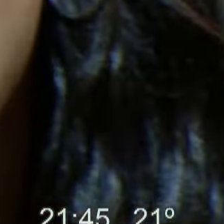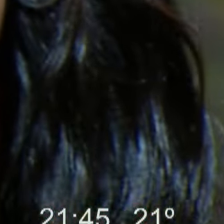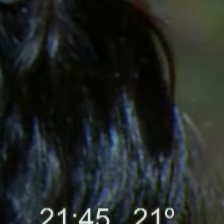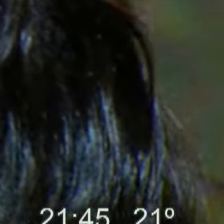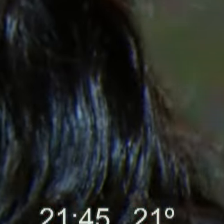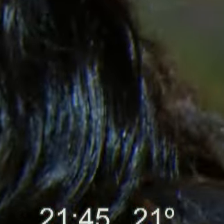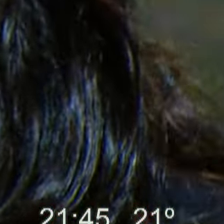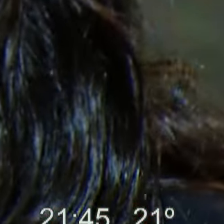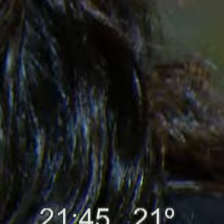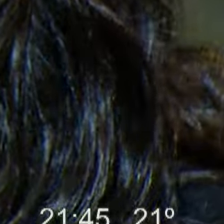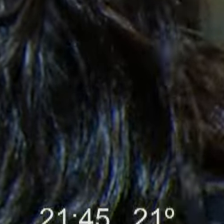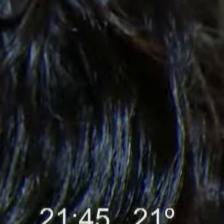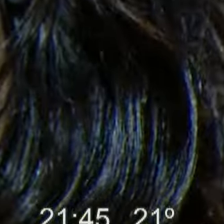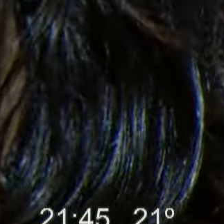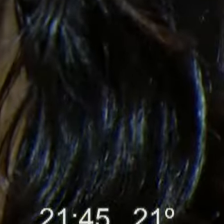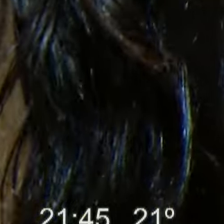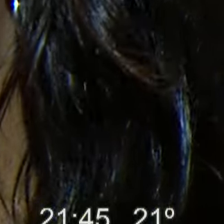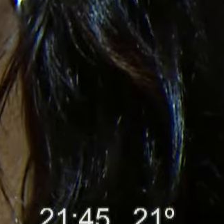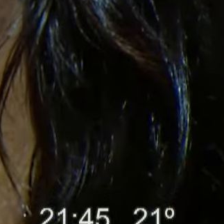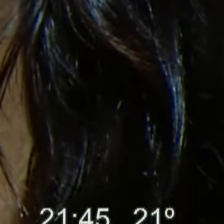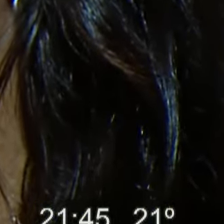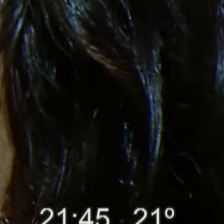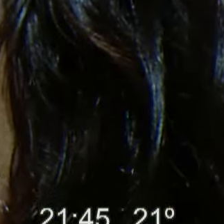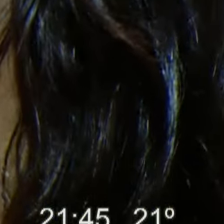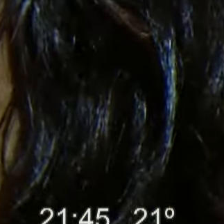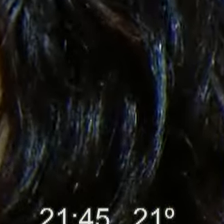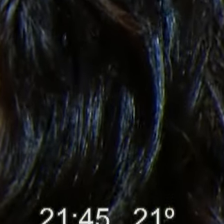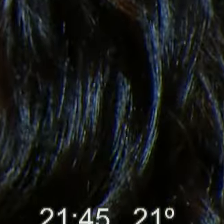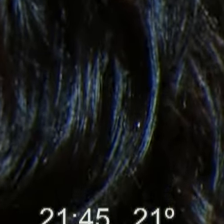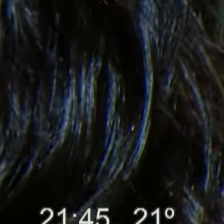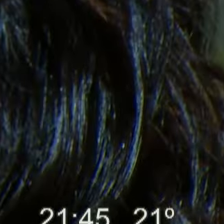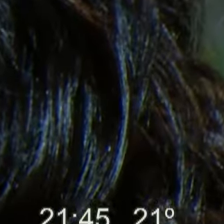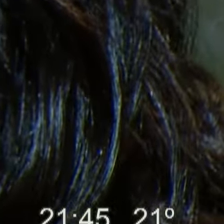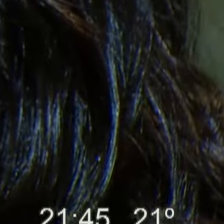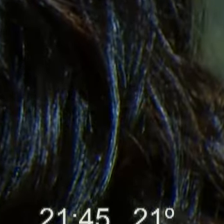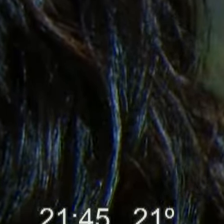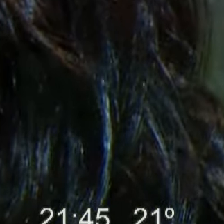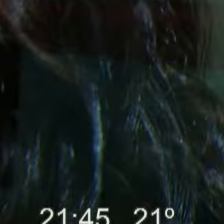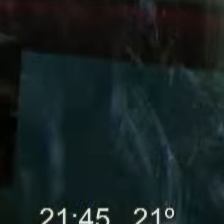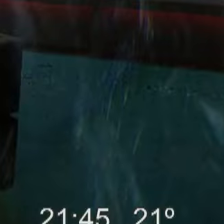Entonces te aferras al tiempo y te dejas querer.